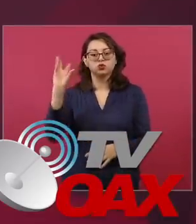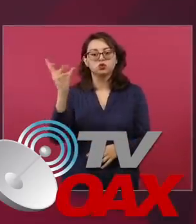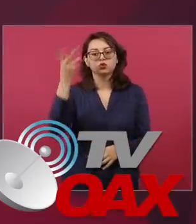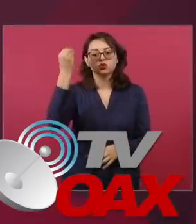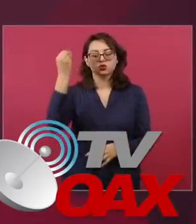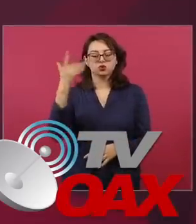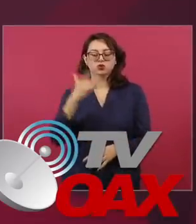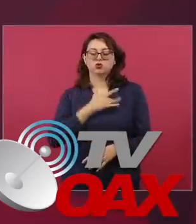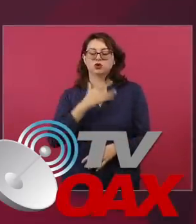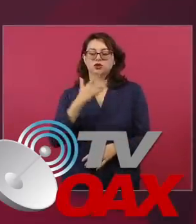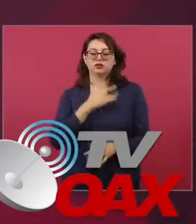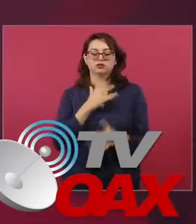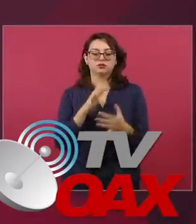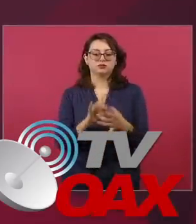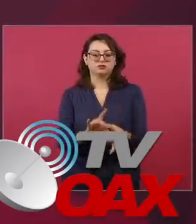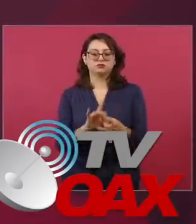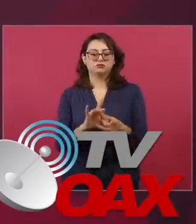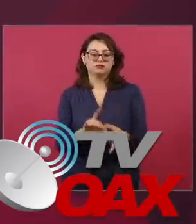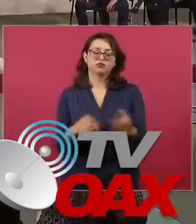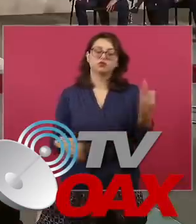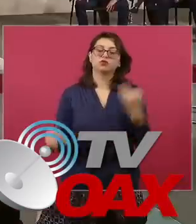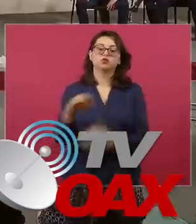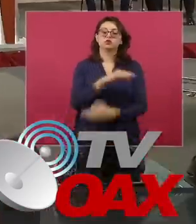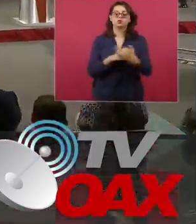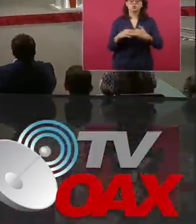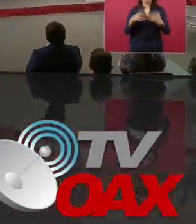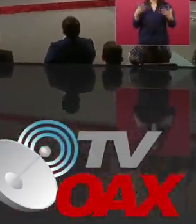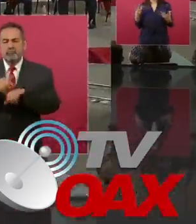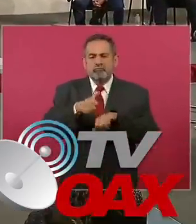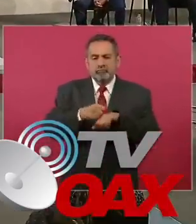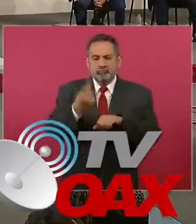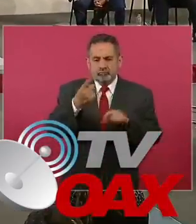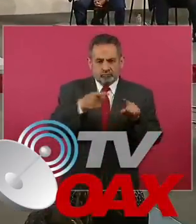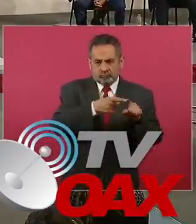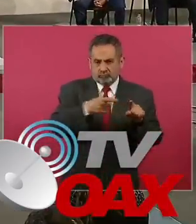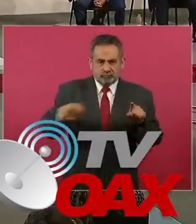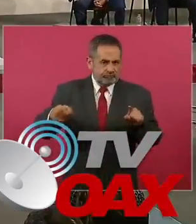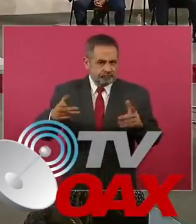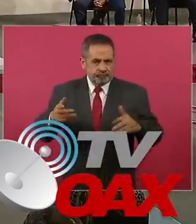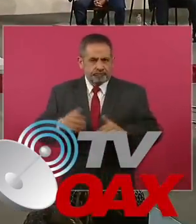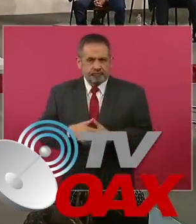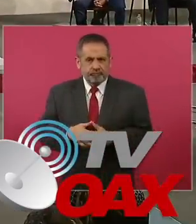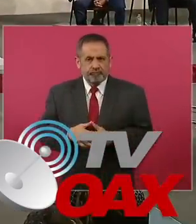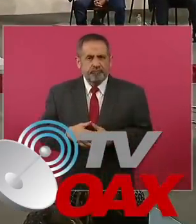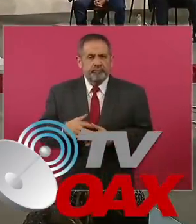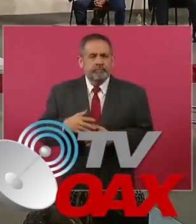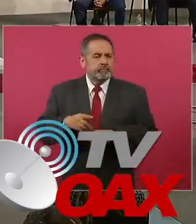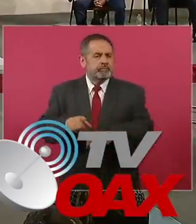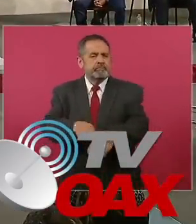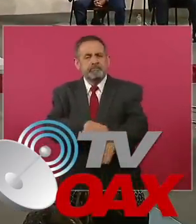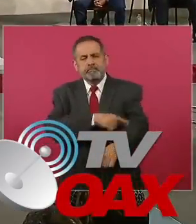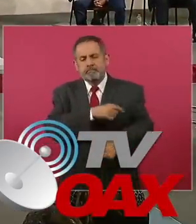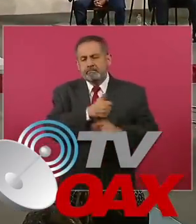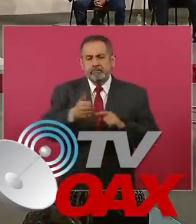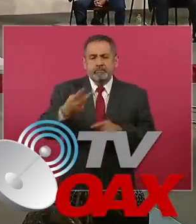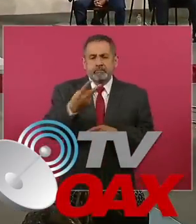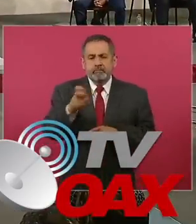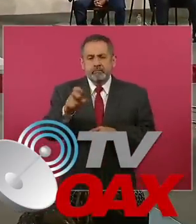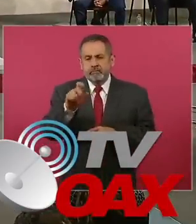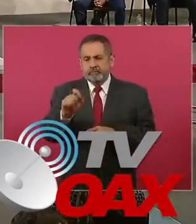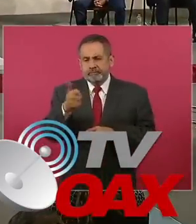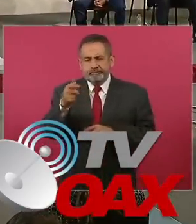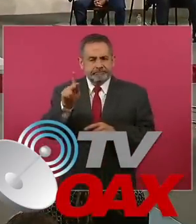rodando en este tren en el que vamos todos. Muchas gracias. Tenemos la longitud de